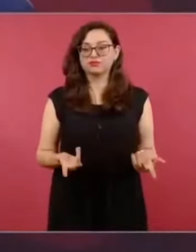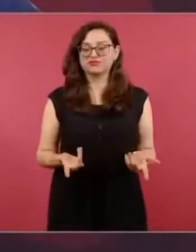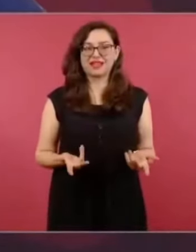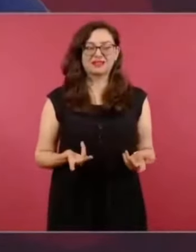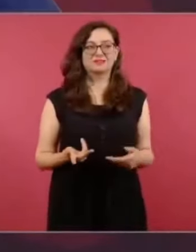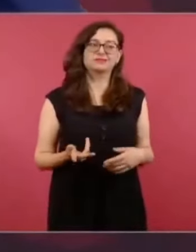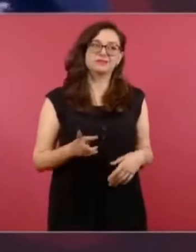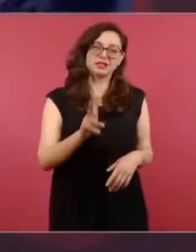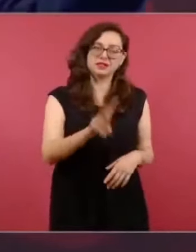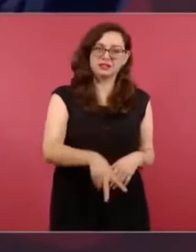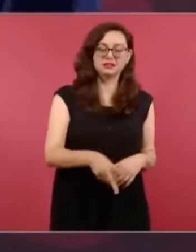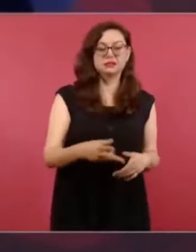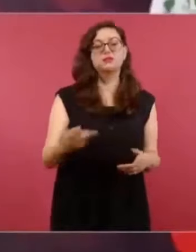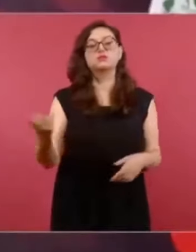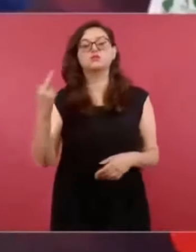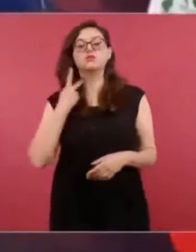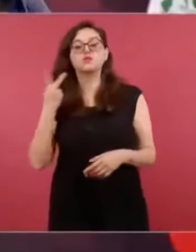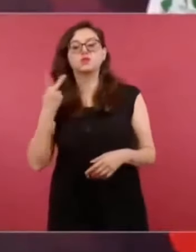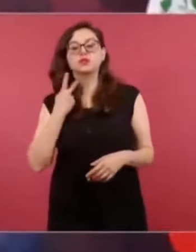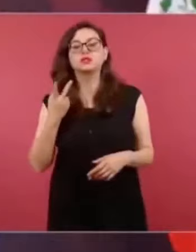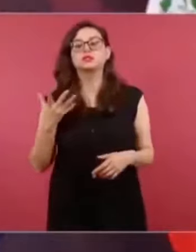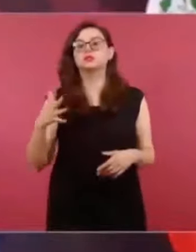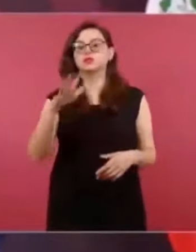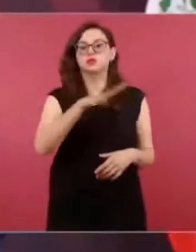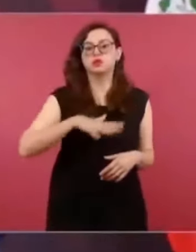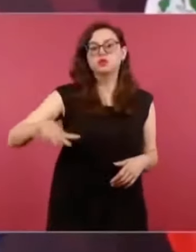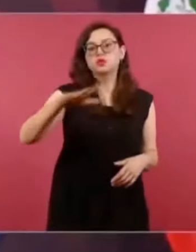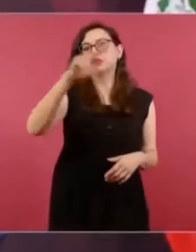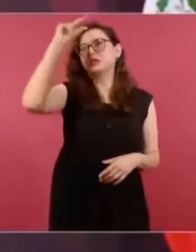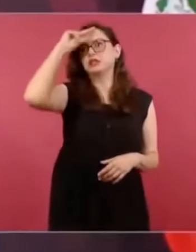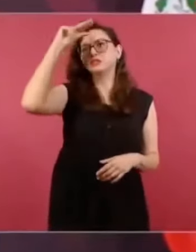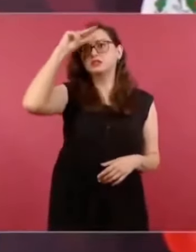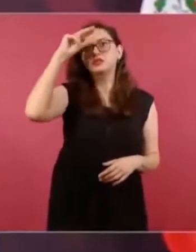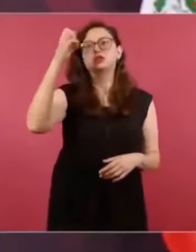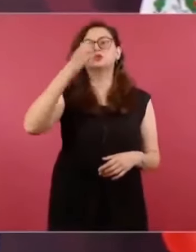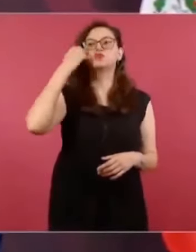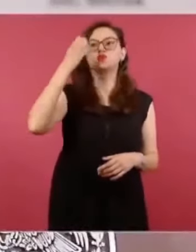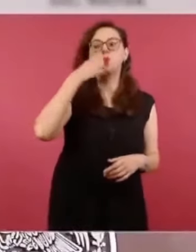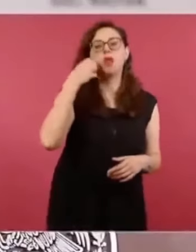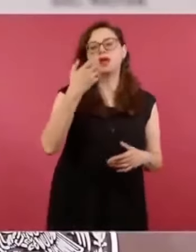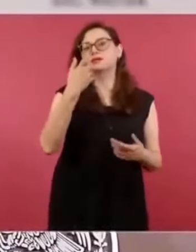transformación también en el terreno de la academia de la intelectualidad